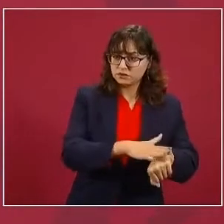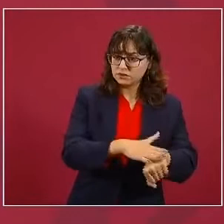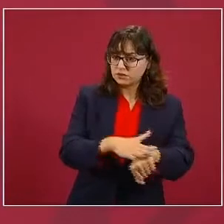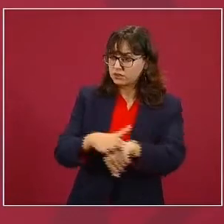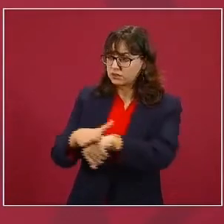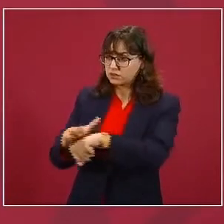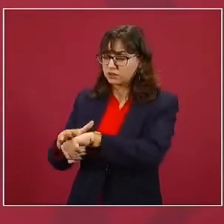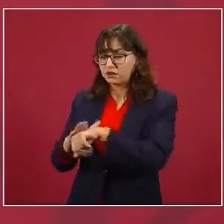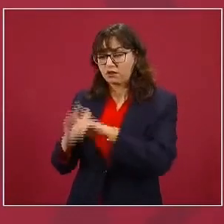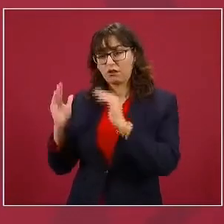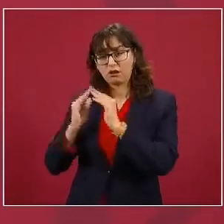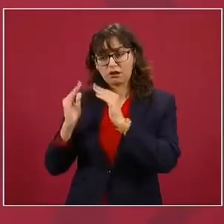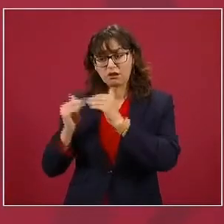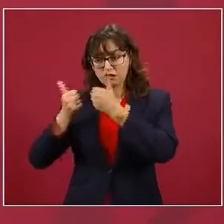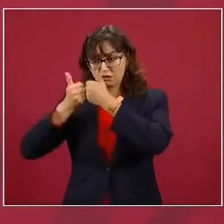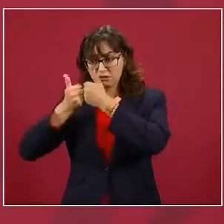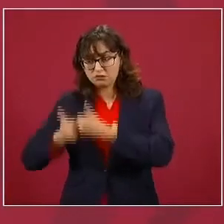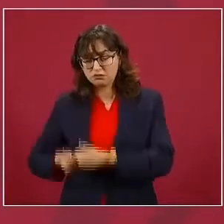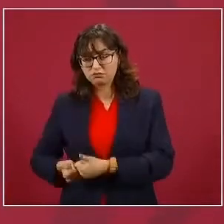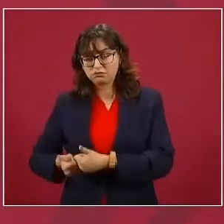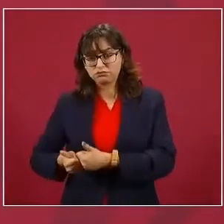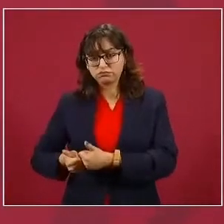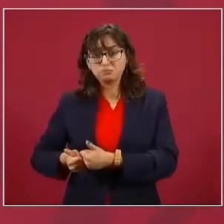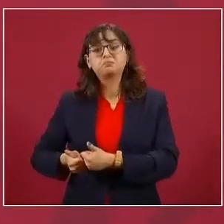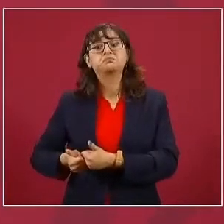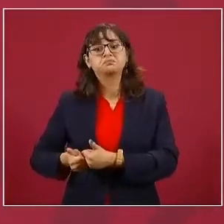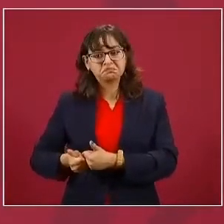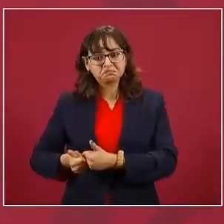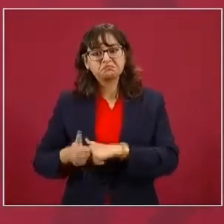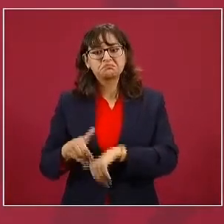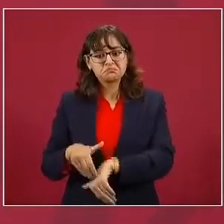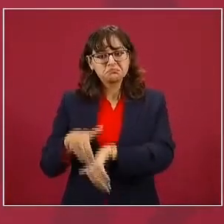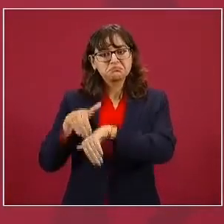nos guardáramos, se hizo caso.